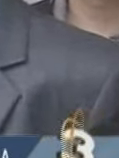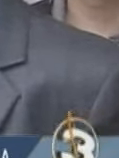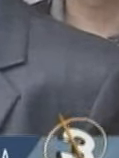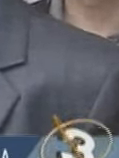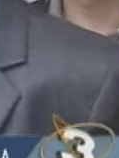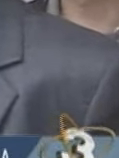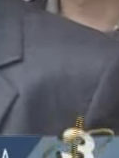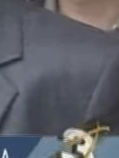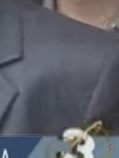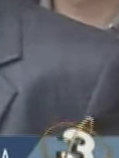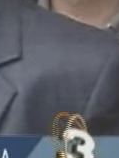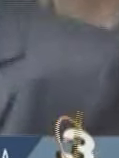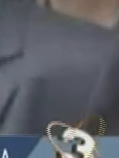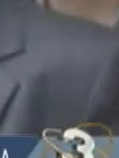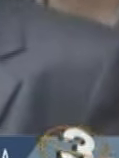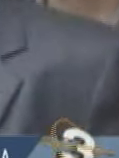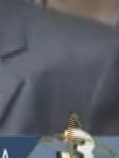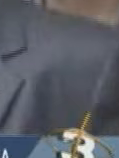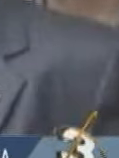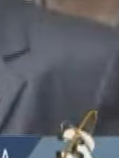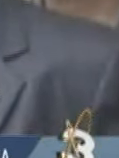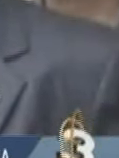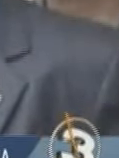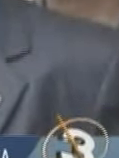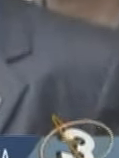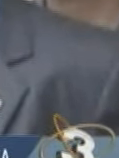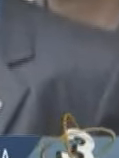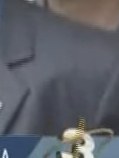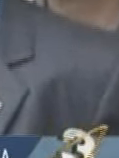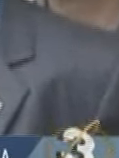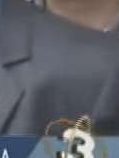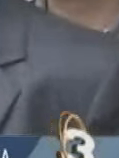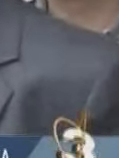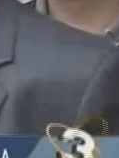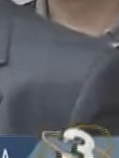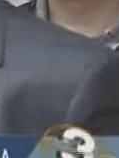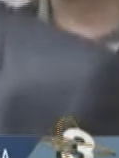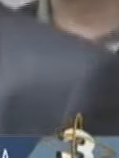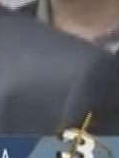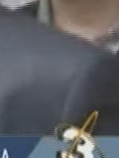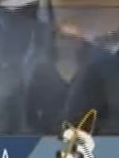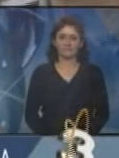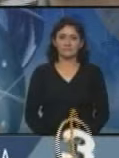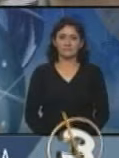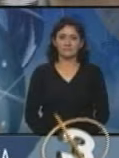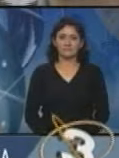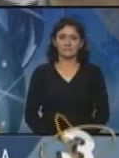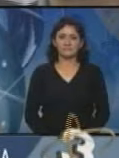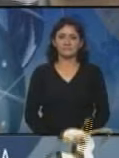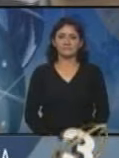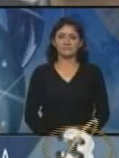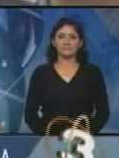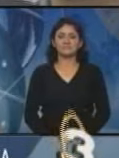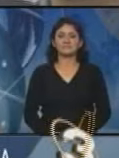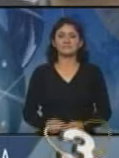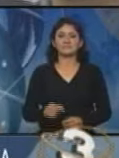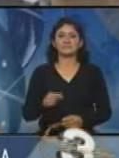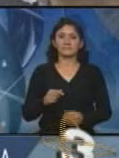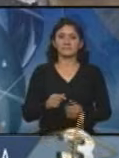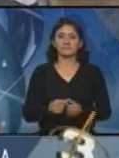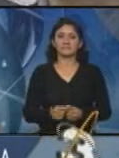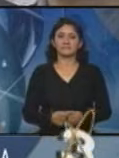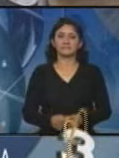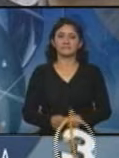con hechos violentos, porque esos son delitos infraganti, y aunque goce